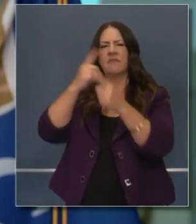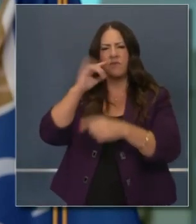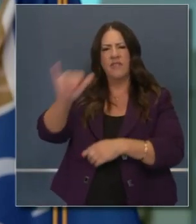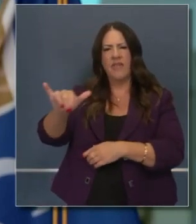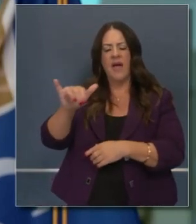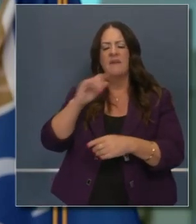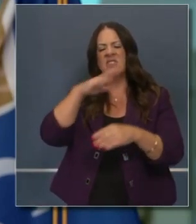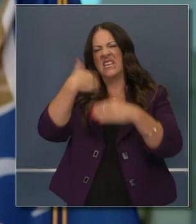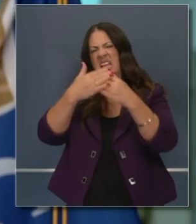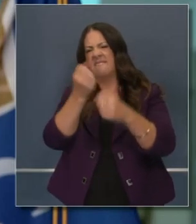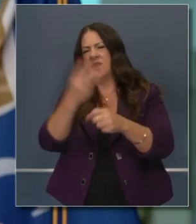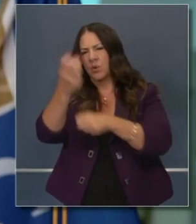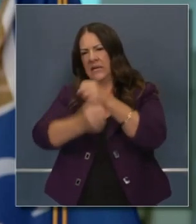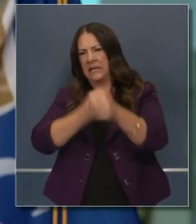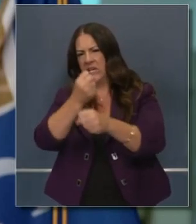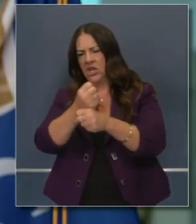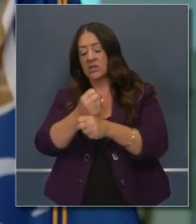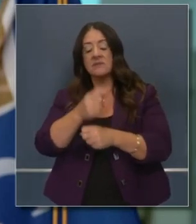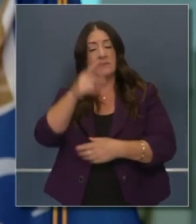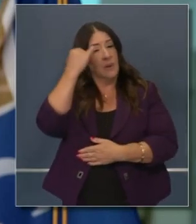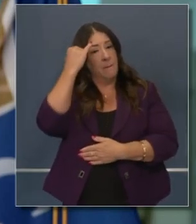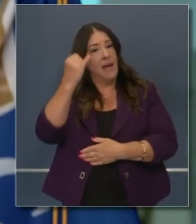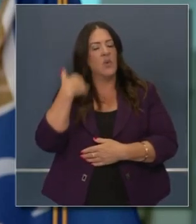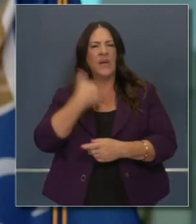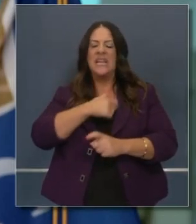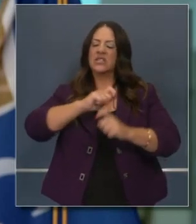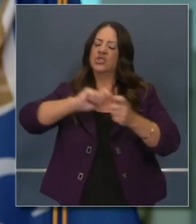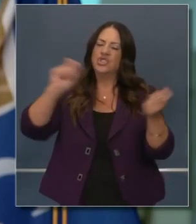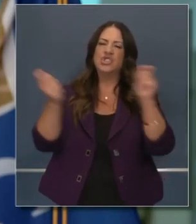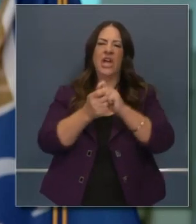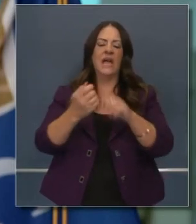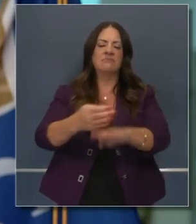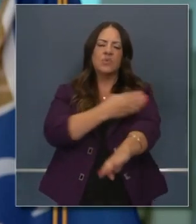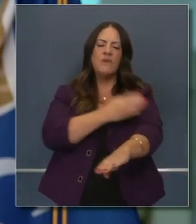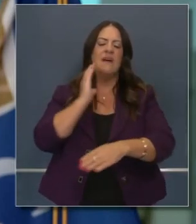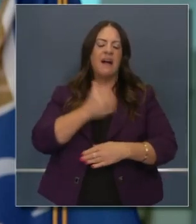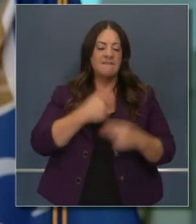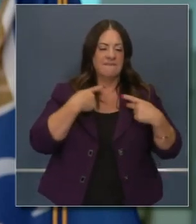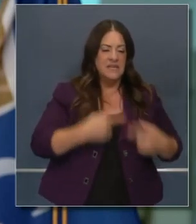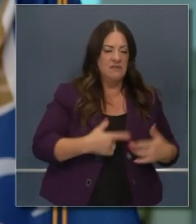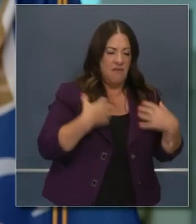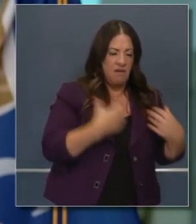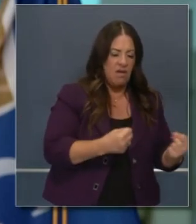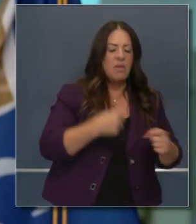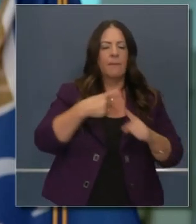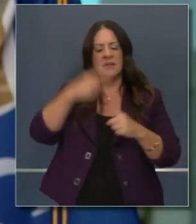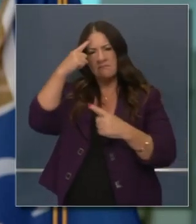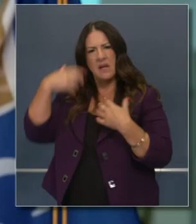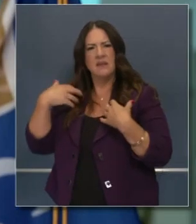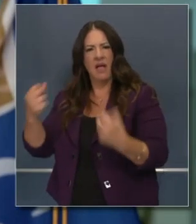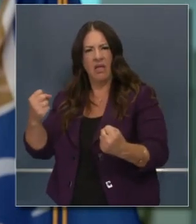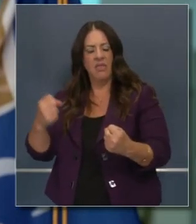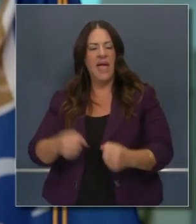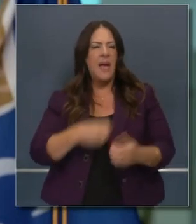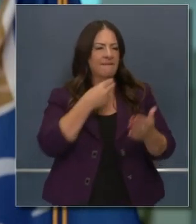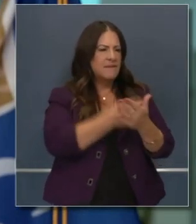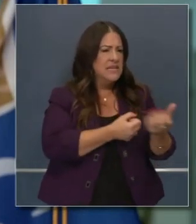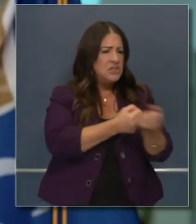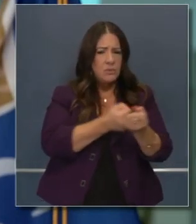próximos años para reimaginar nuestro panorama de salud mental y nuestro sistema